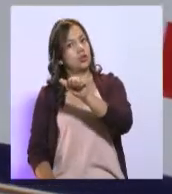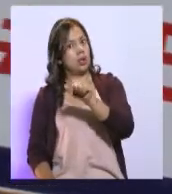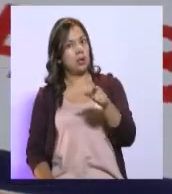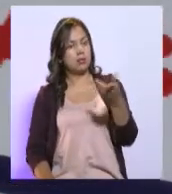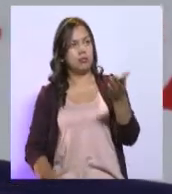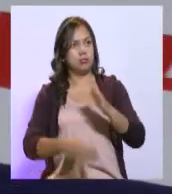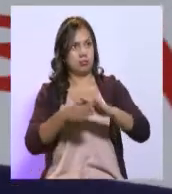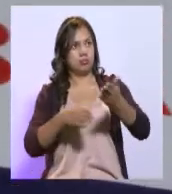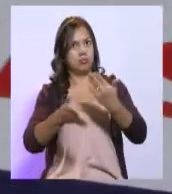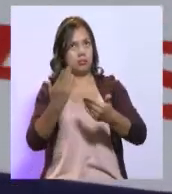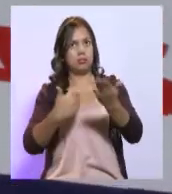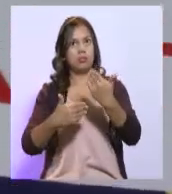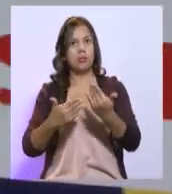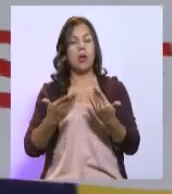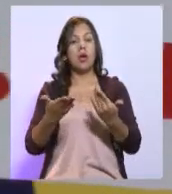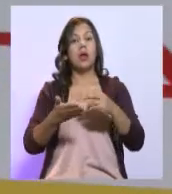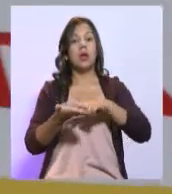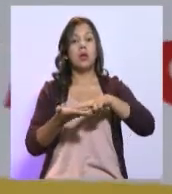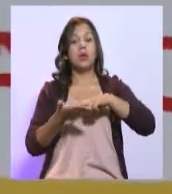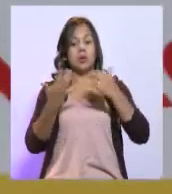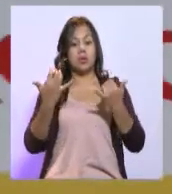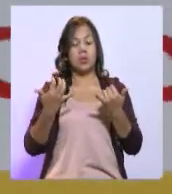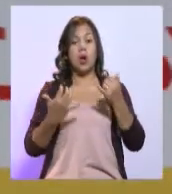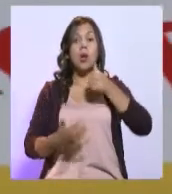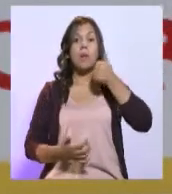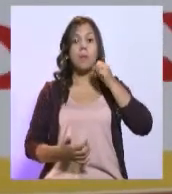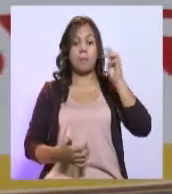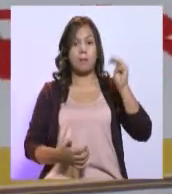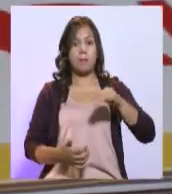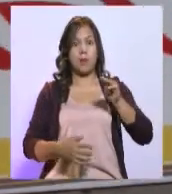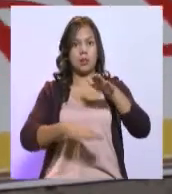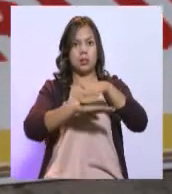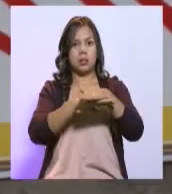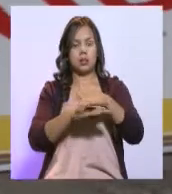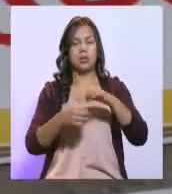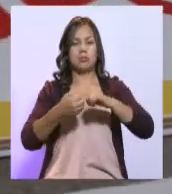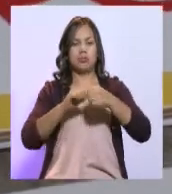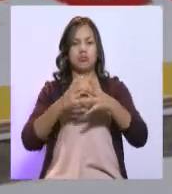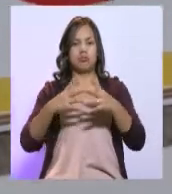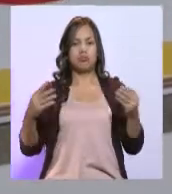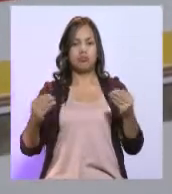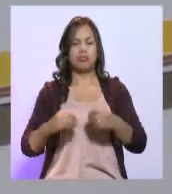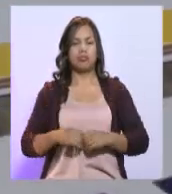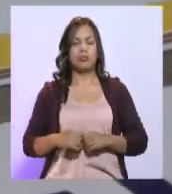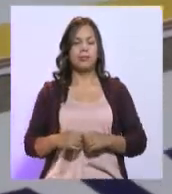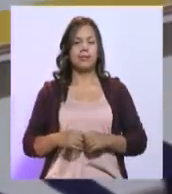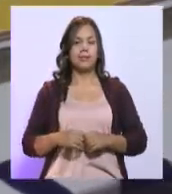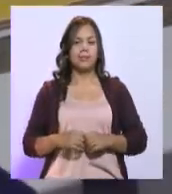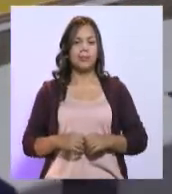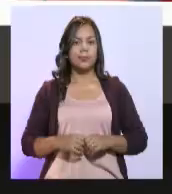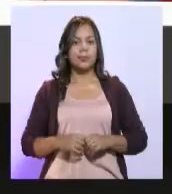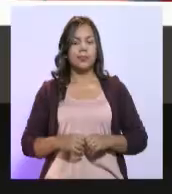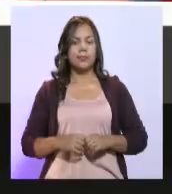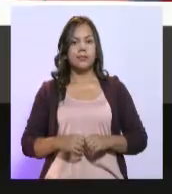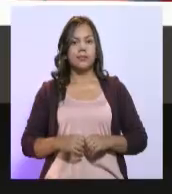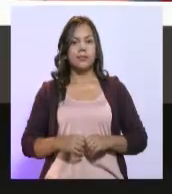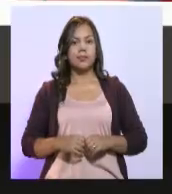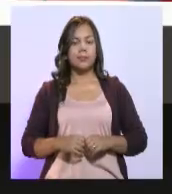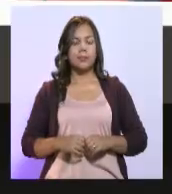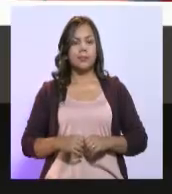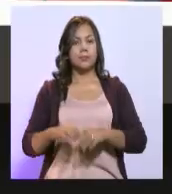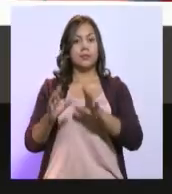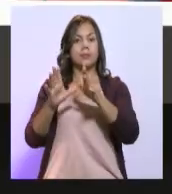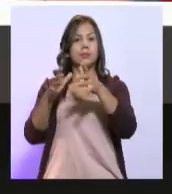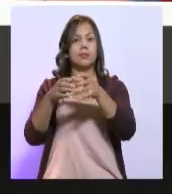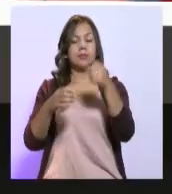Espinosa, a una reunión que se realiza esta tarde con el objetivo de hallar soluciones. Karel Sack, TVL Noticias. La